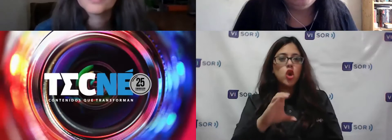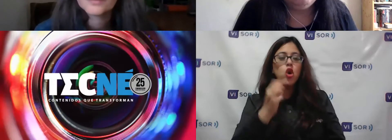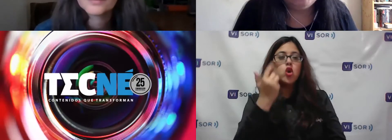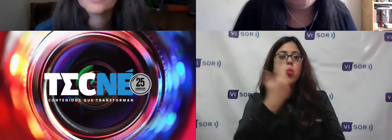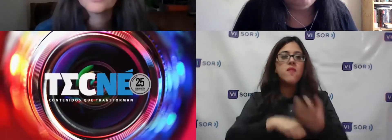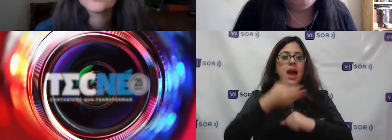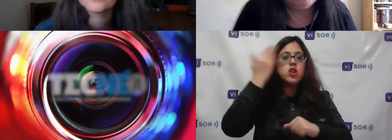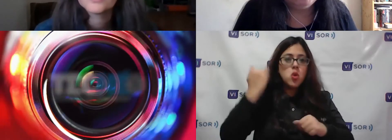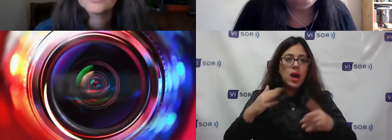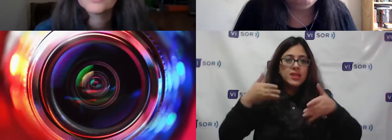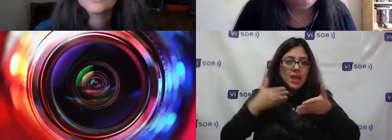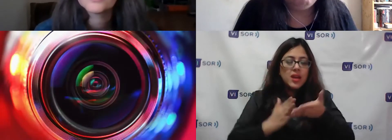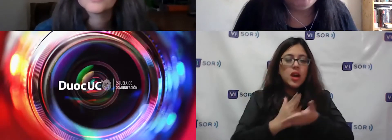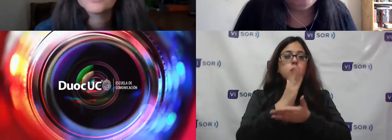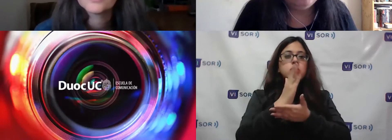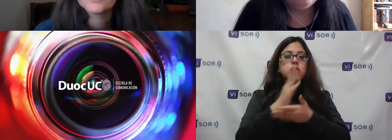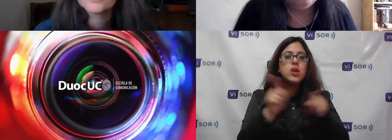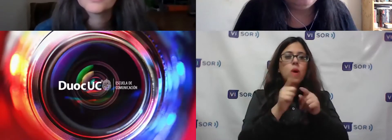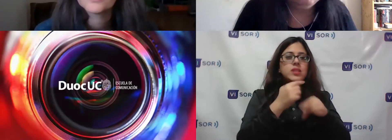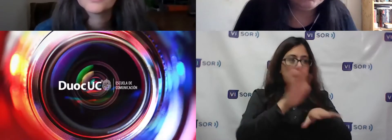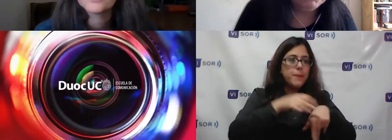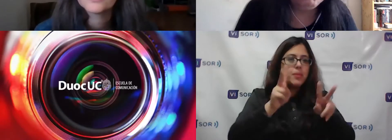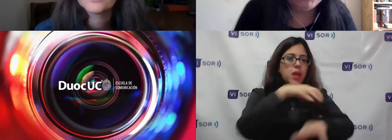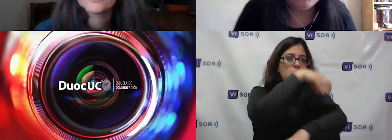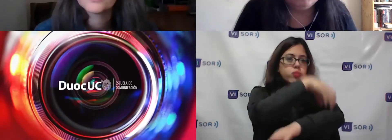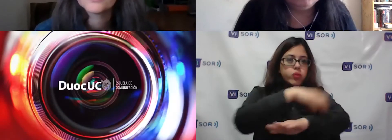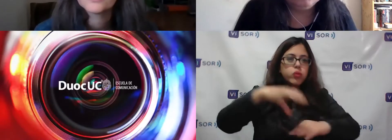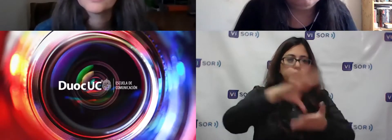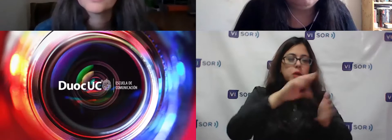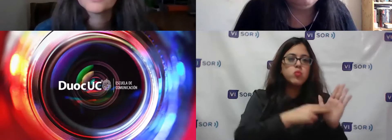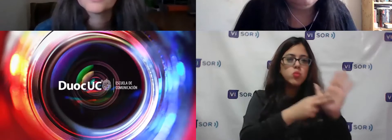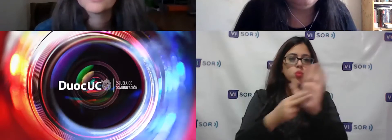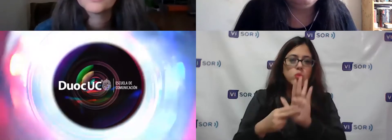llevar si un documental chileno lo largo el país y ayudó también a formar la red